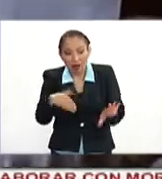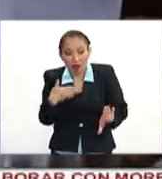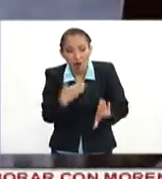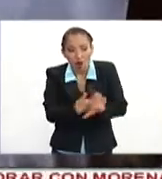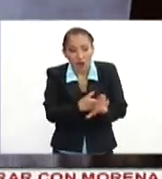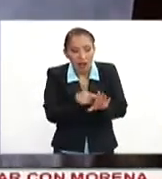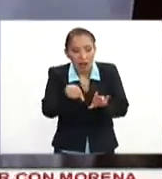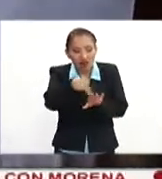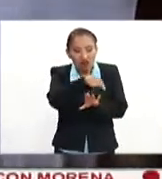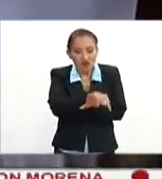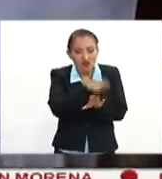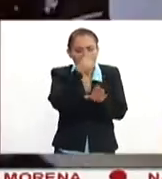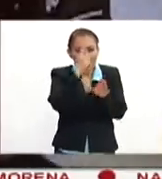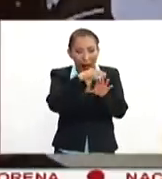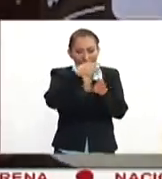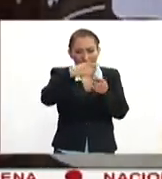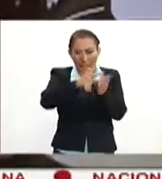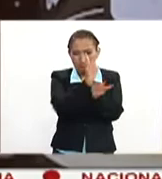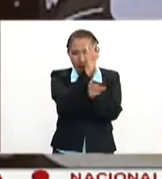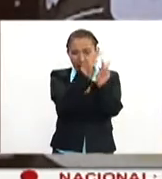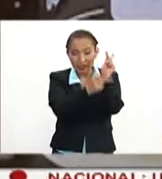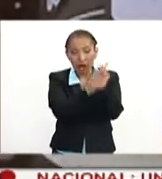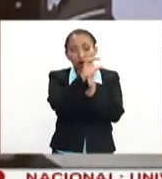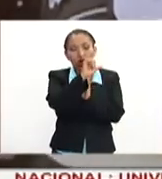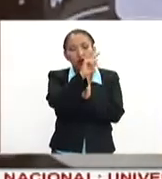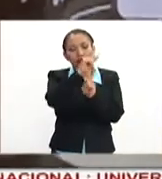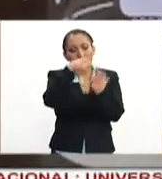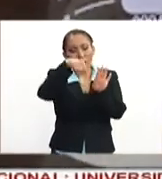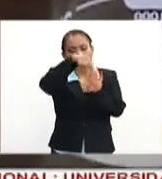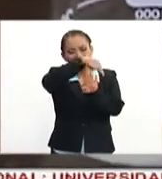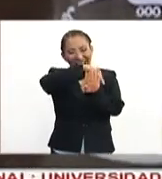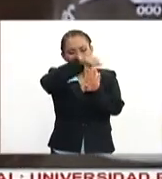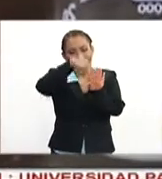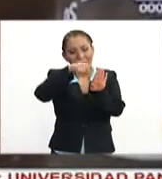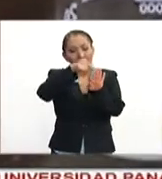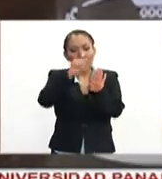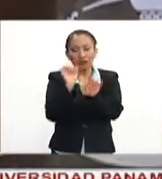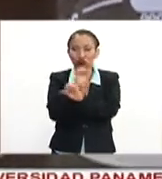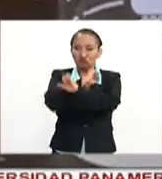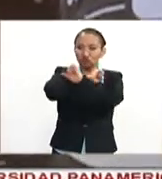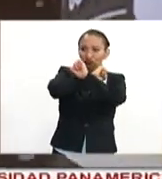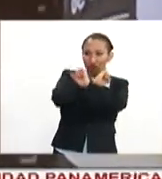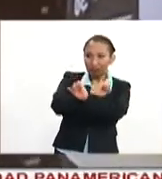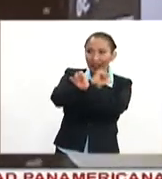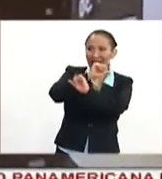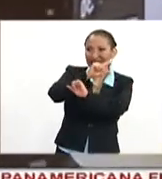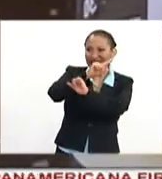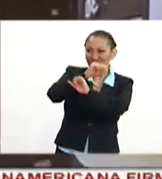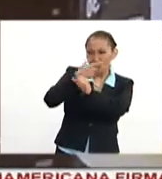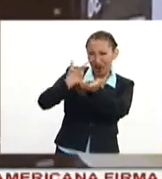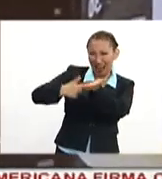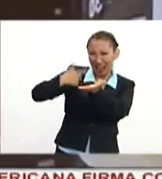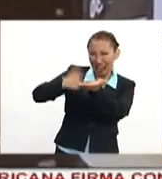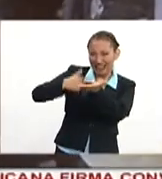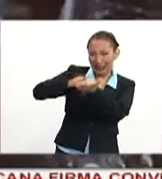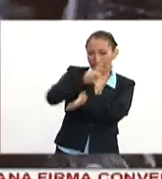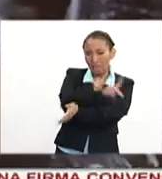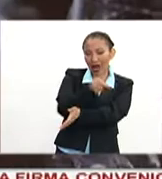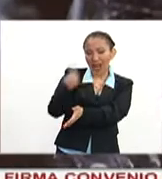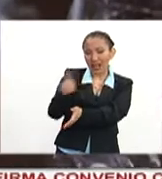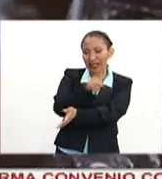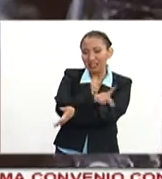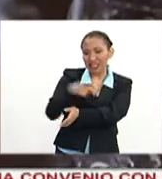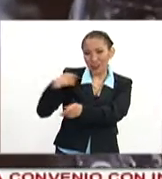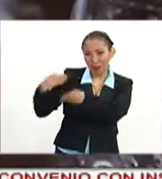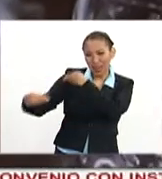la cutícula de las plantas. La cutícula es a su vez un poliéster formado por ácidos grasos, similar al